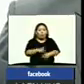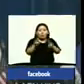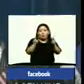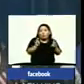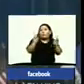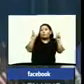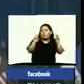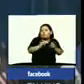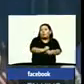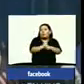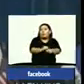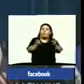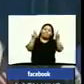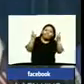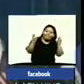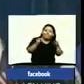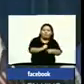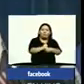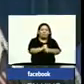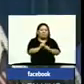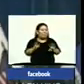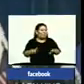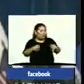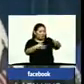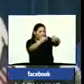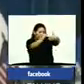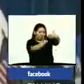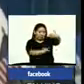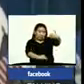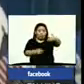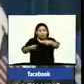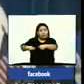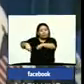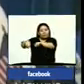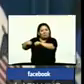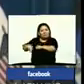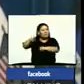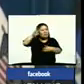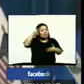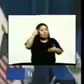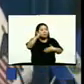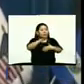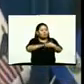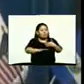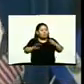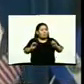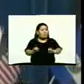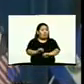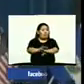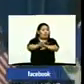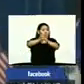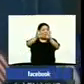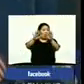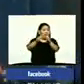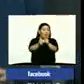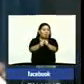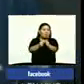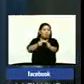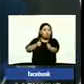puede llamar así, entre comillas. Los contenidos de este documento, convenio, representan un claro retroceso